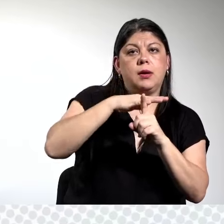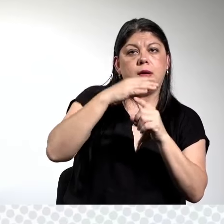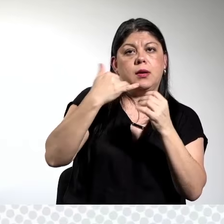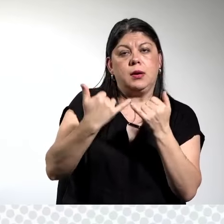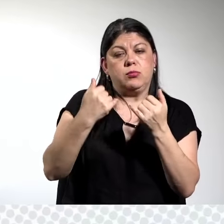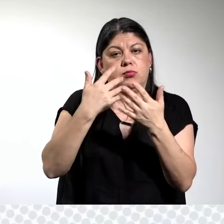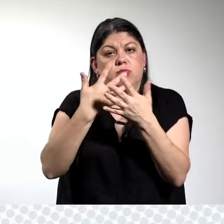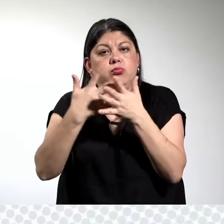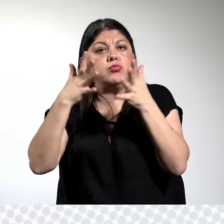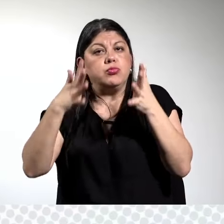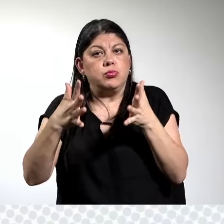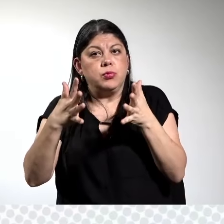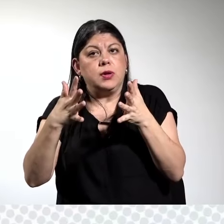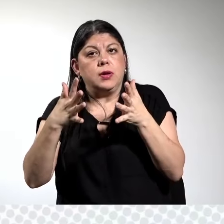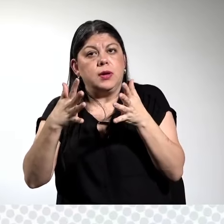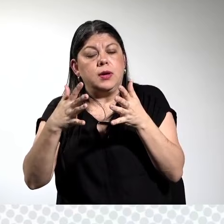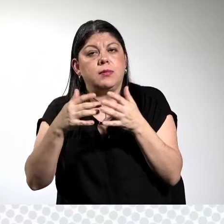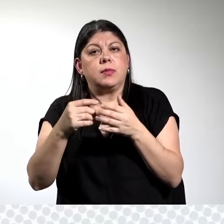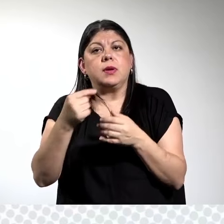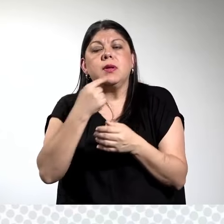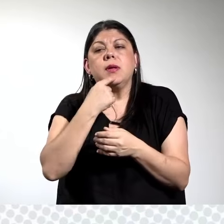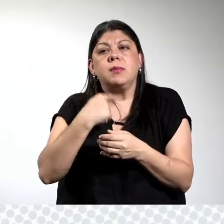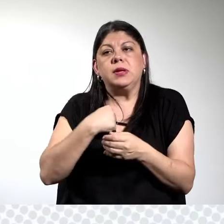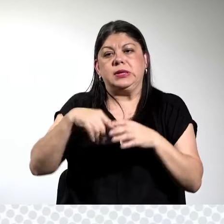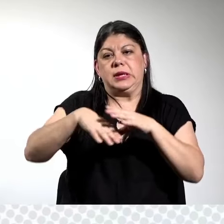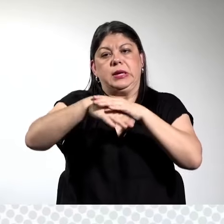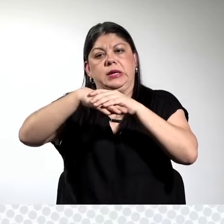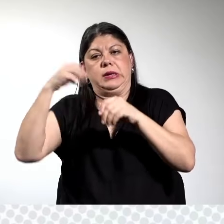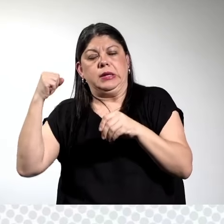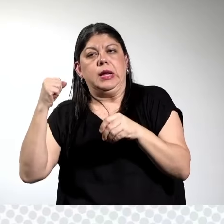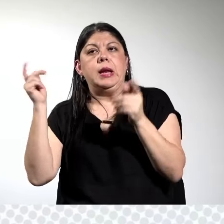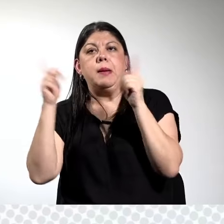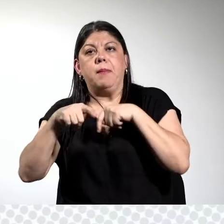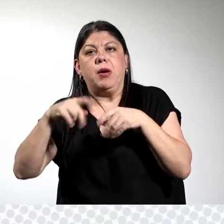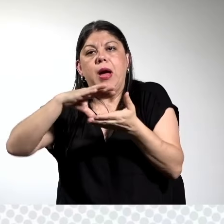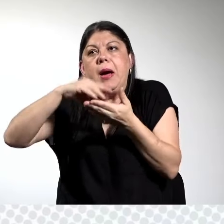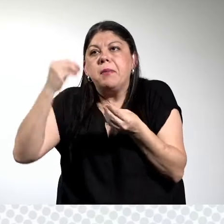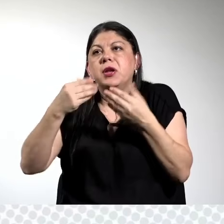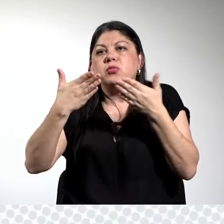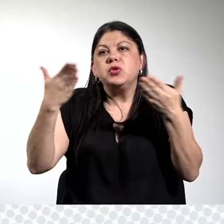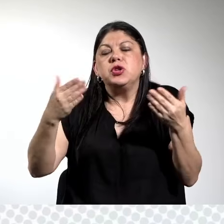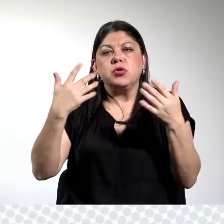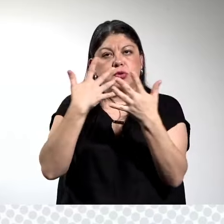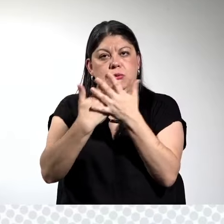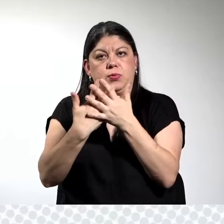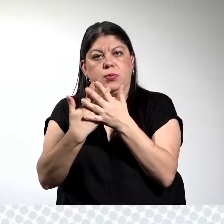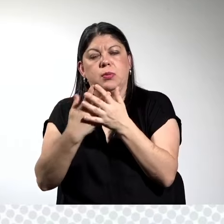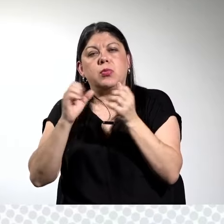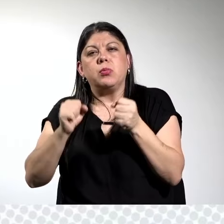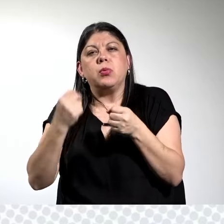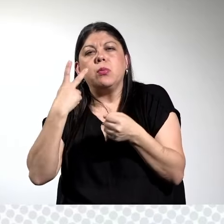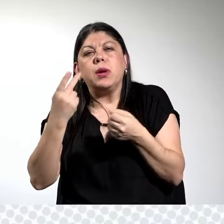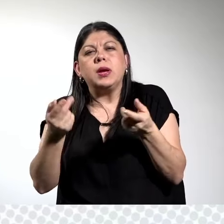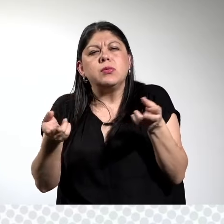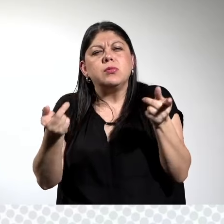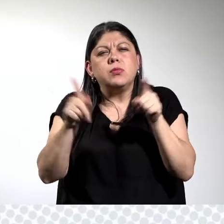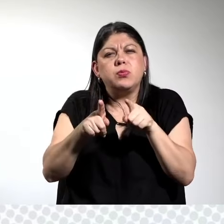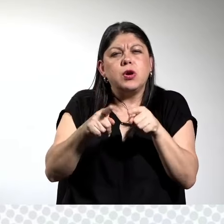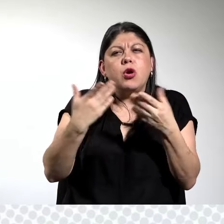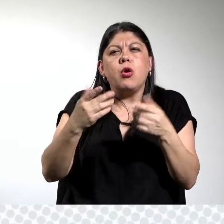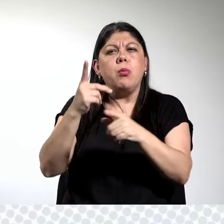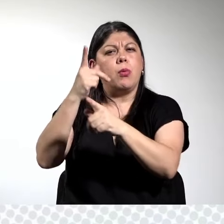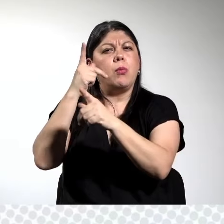muchísimas personas que han sido privadas de libertad me dicen uno sale peor, ¿verdad? Y eso lo que tenemos que hacer es ver cuáles son las consecuencias que eso tiene y cómo